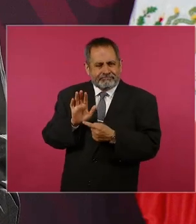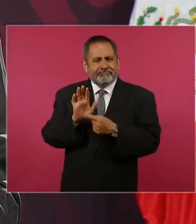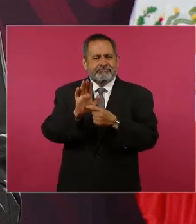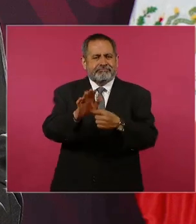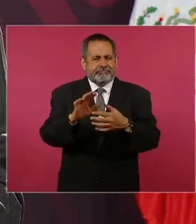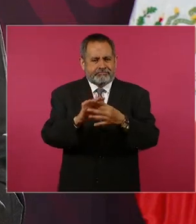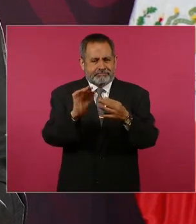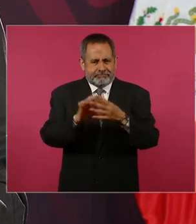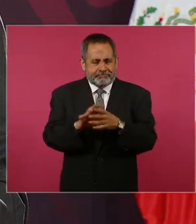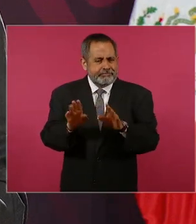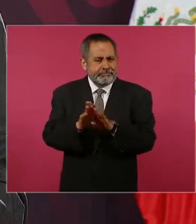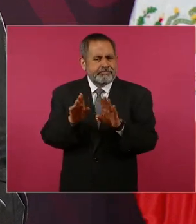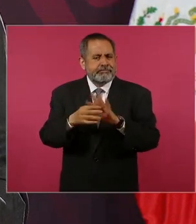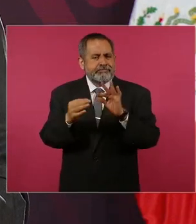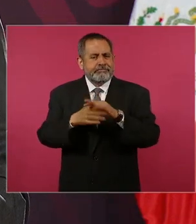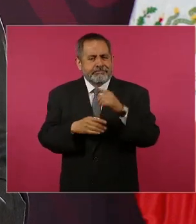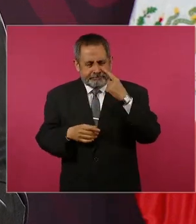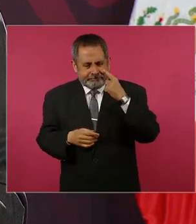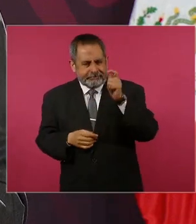el costal